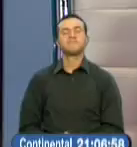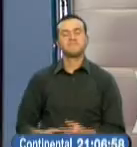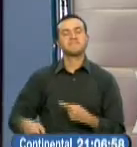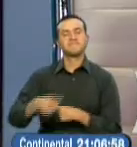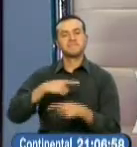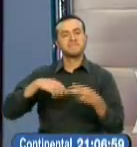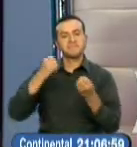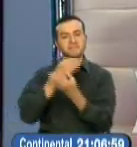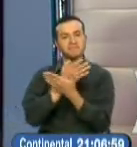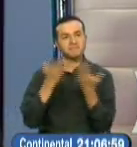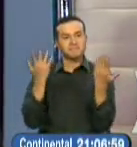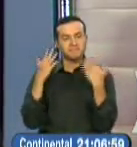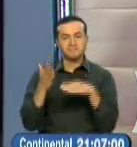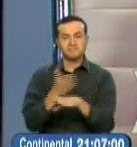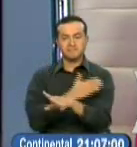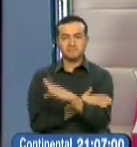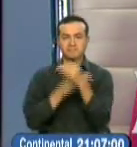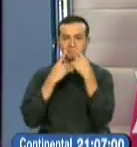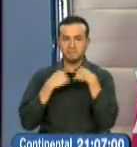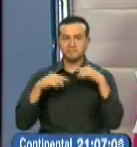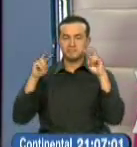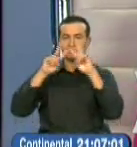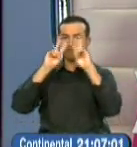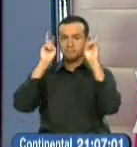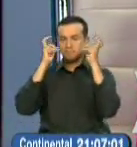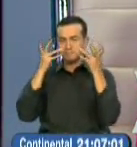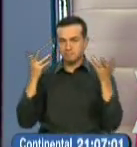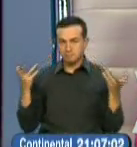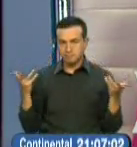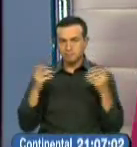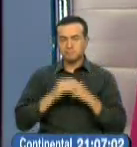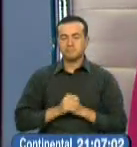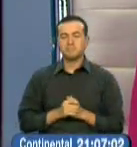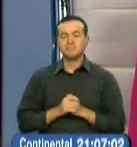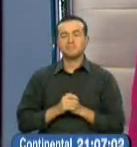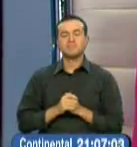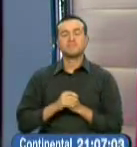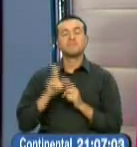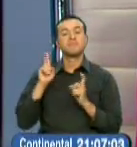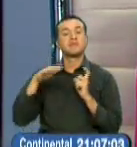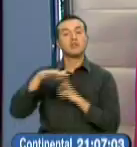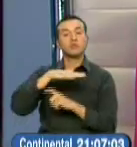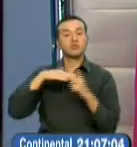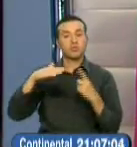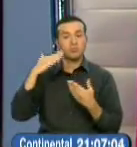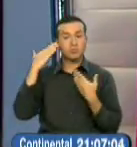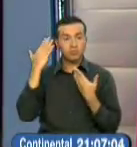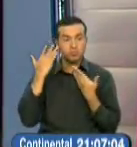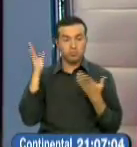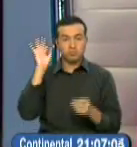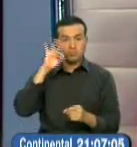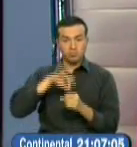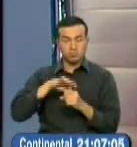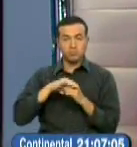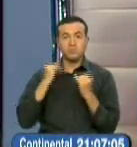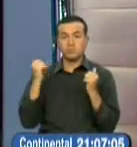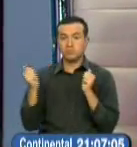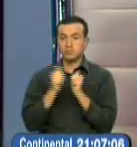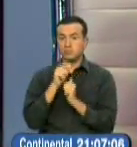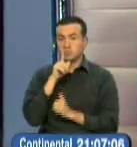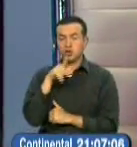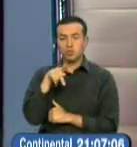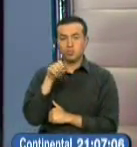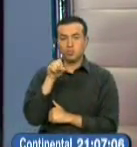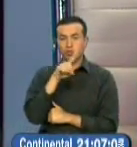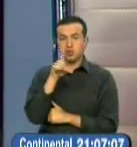Volvemos con más información, lo habíamos anunciado en el marco de este ámbito coyuntura política electoral. Hoy nos acompaña Juan